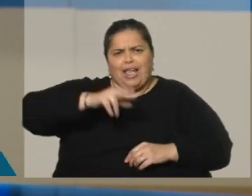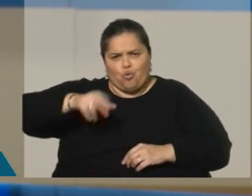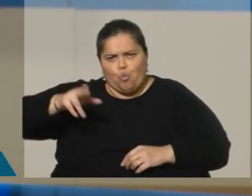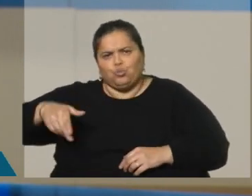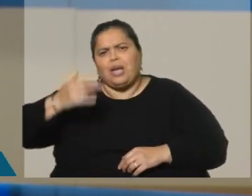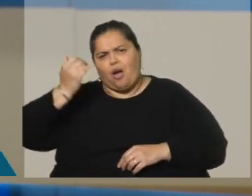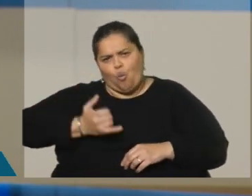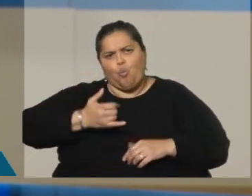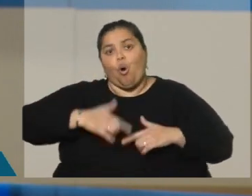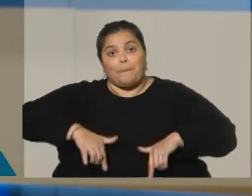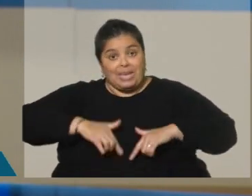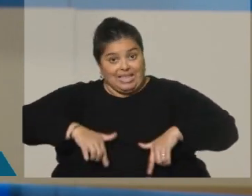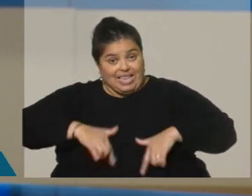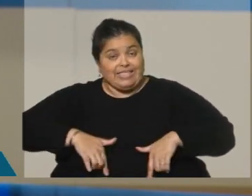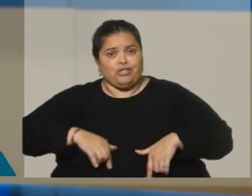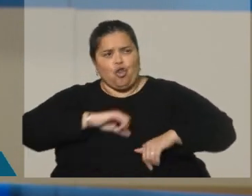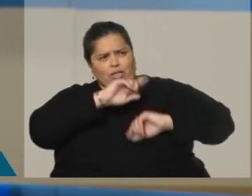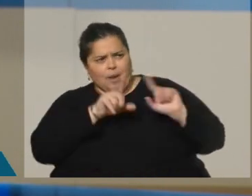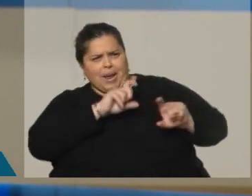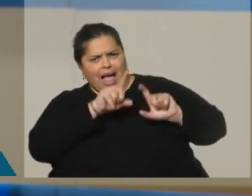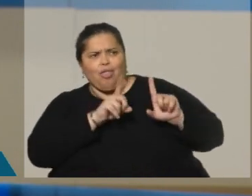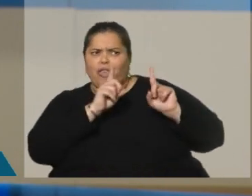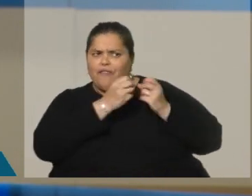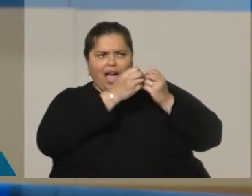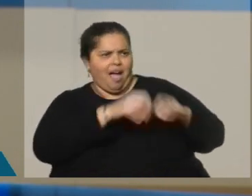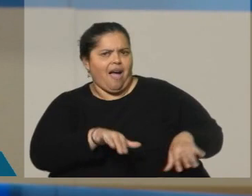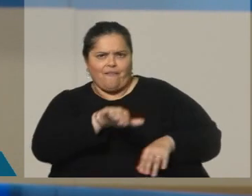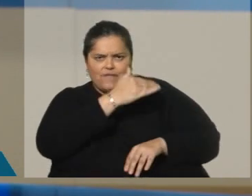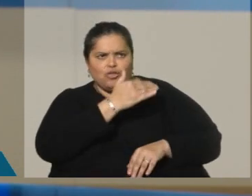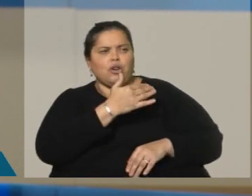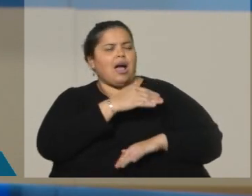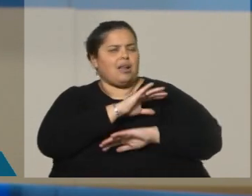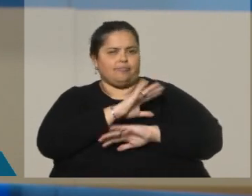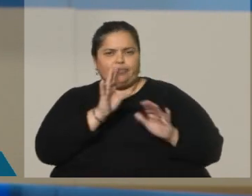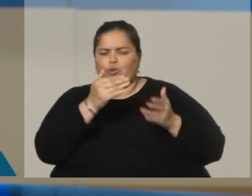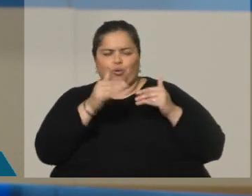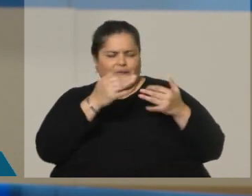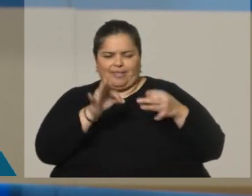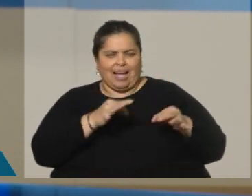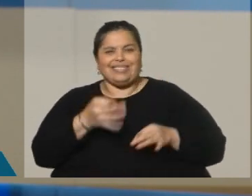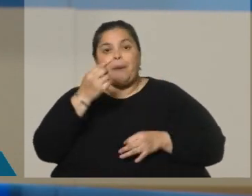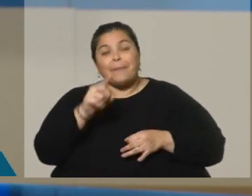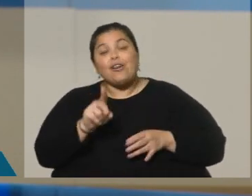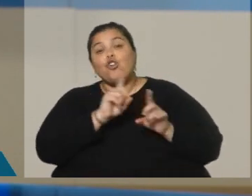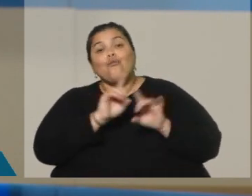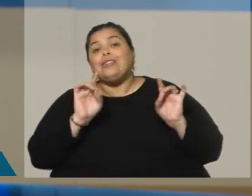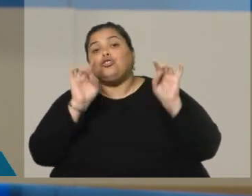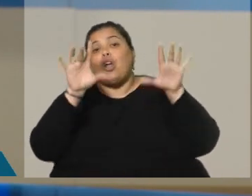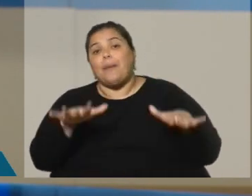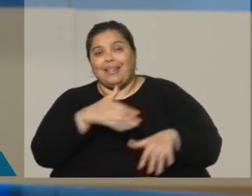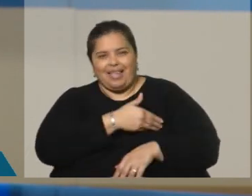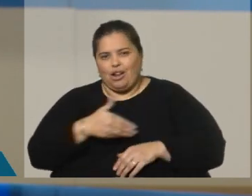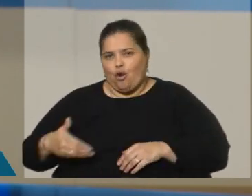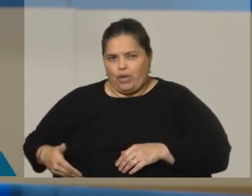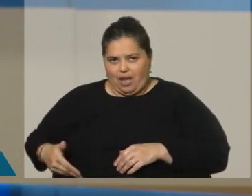y hubo ministro que fueron interpelados y que tuvieron que abandonar dejemos un poco el detalle ese no solamente el gobierno digamos